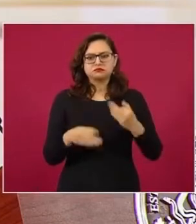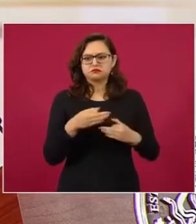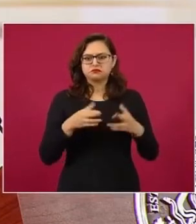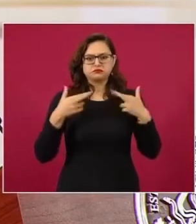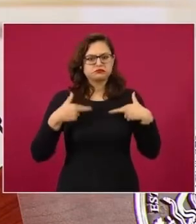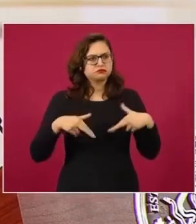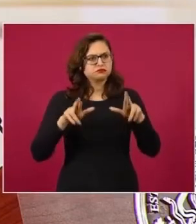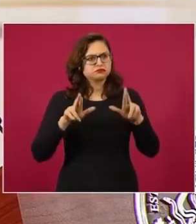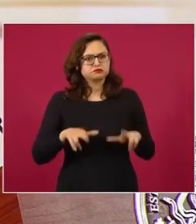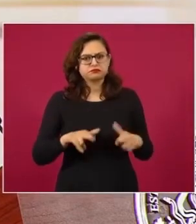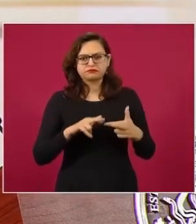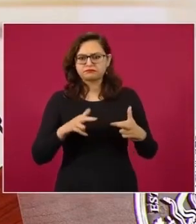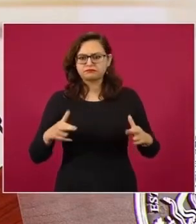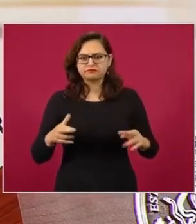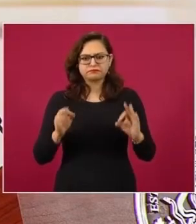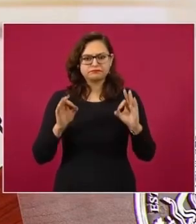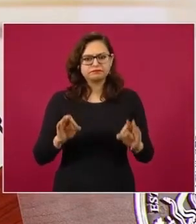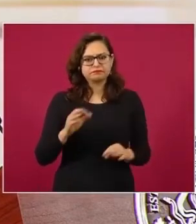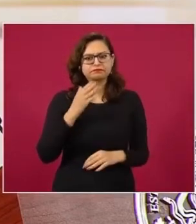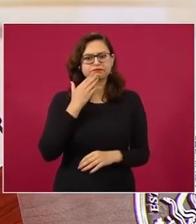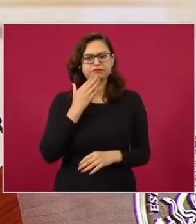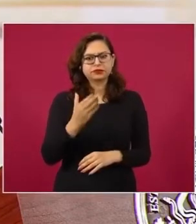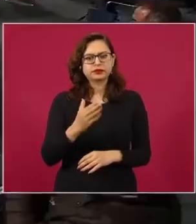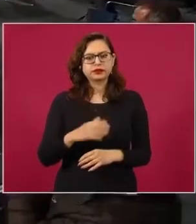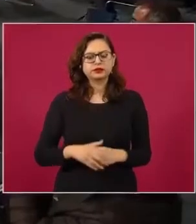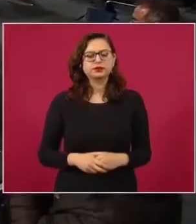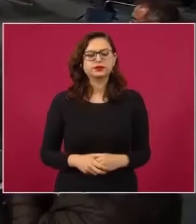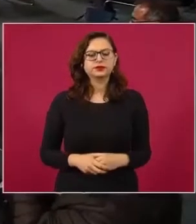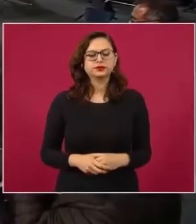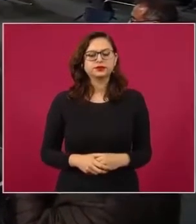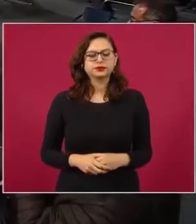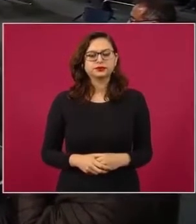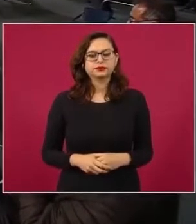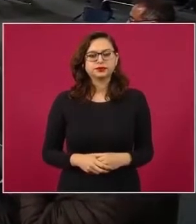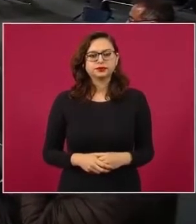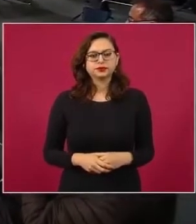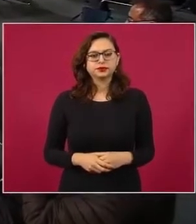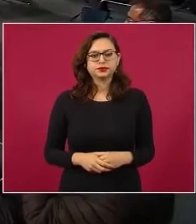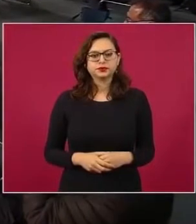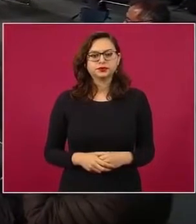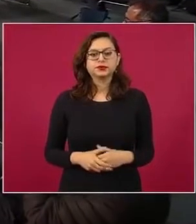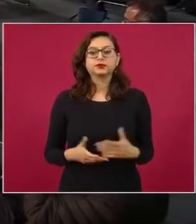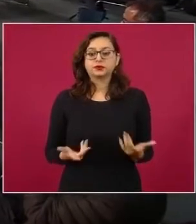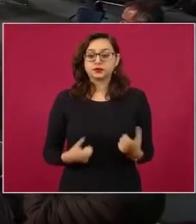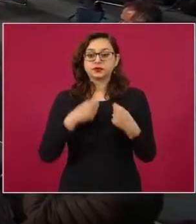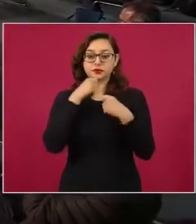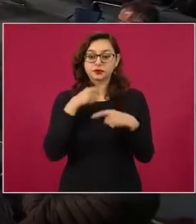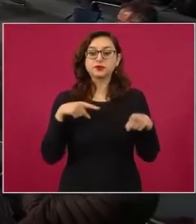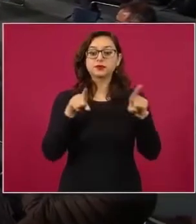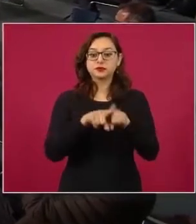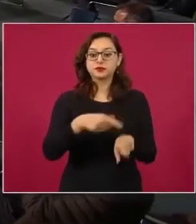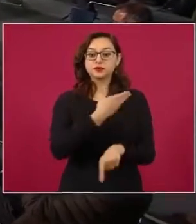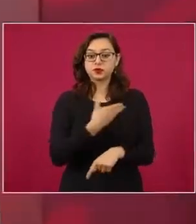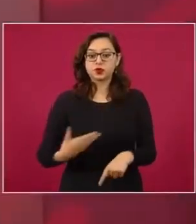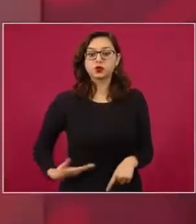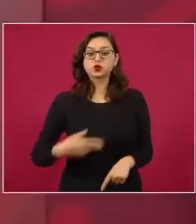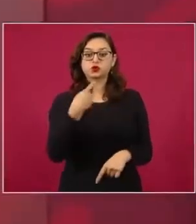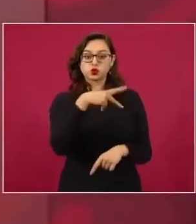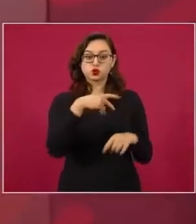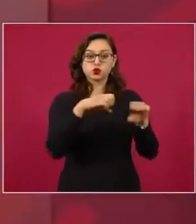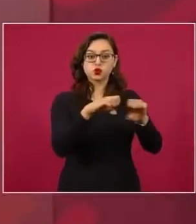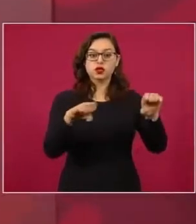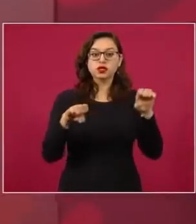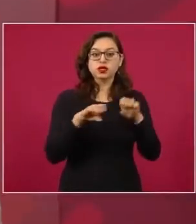que instituciones financieras cobren a lo chino, es decir, con la nómina o recursos de cuentavientes deudores.